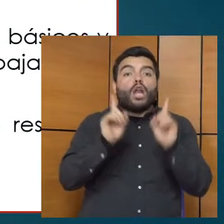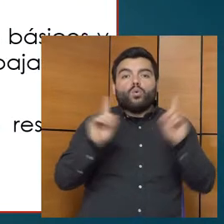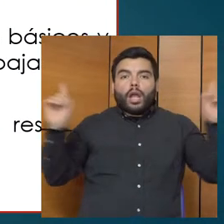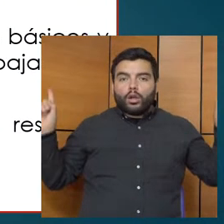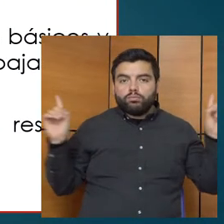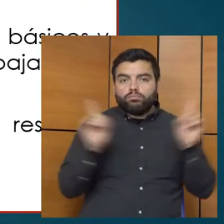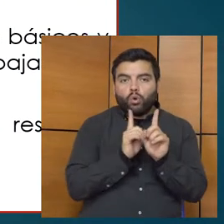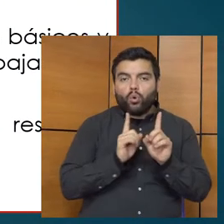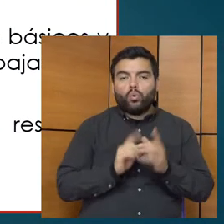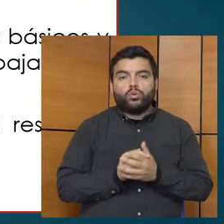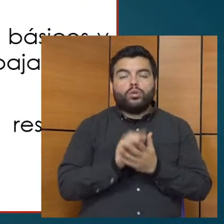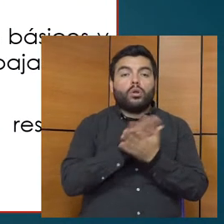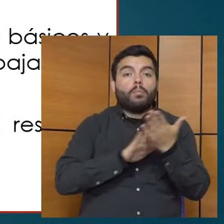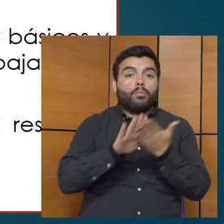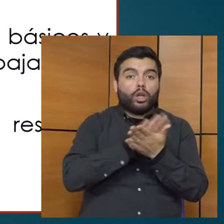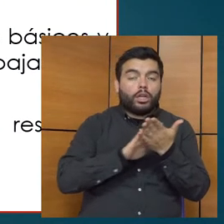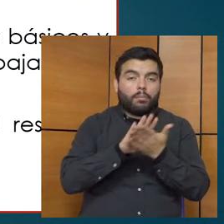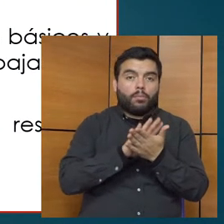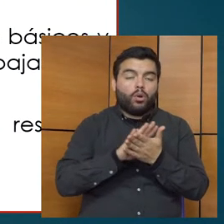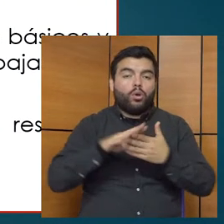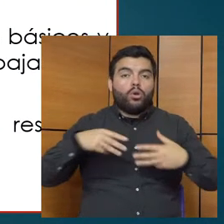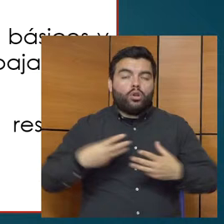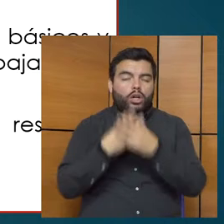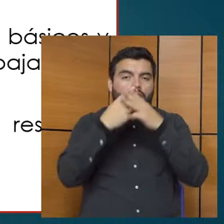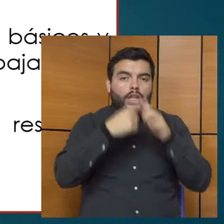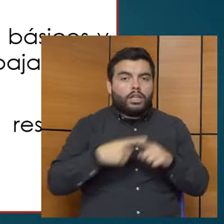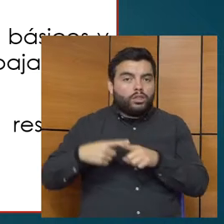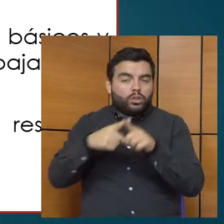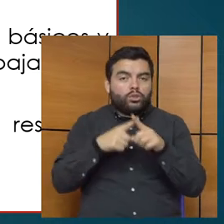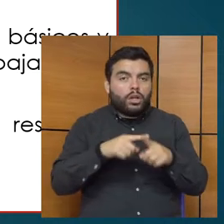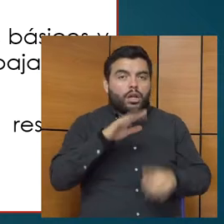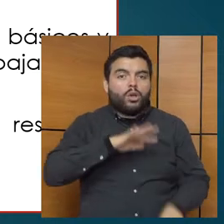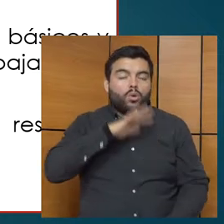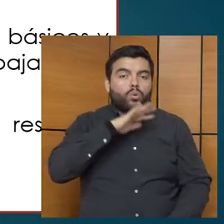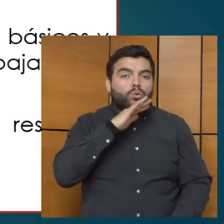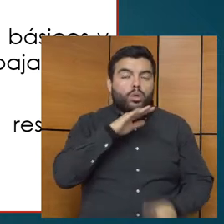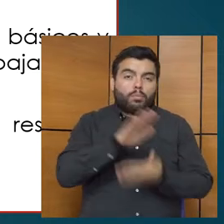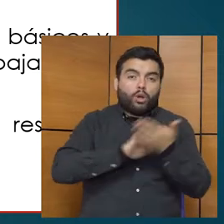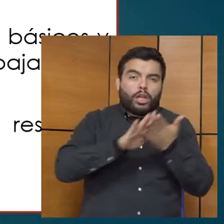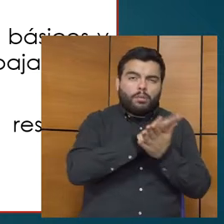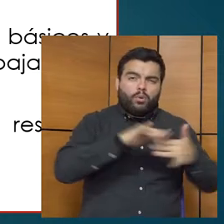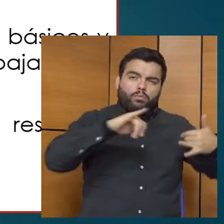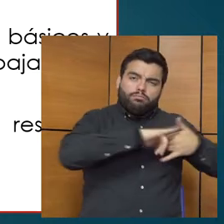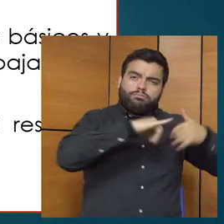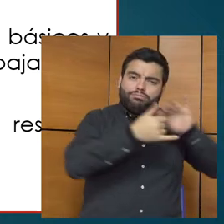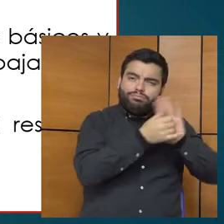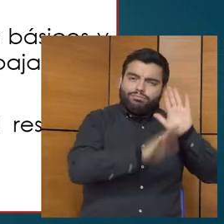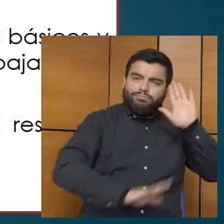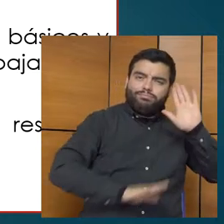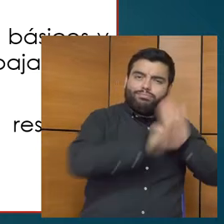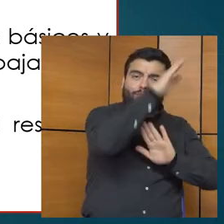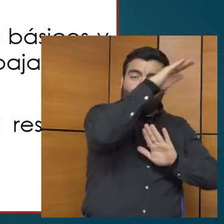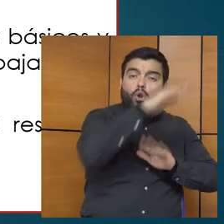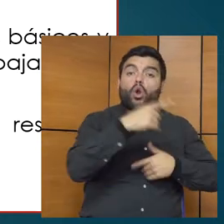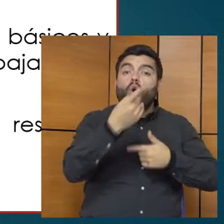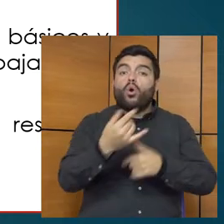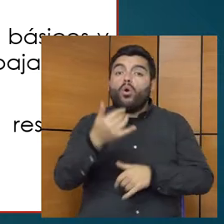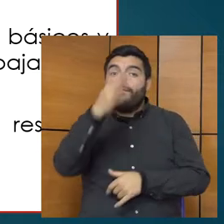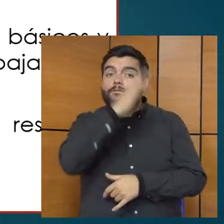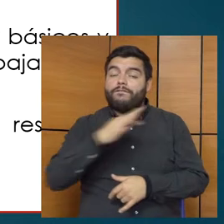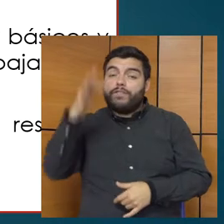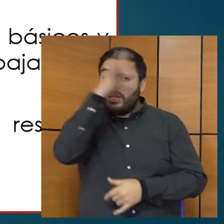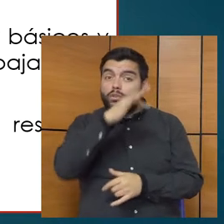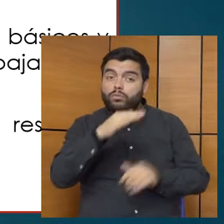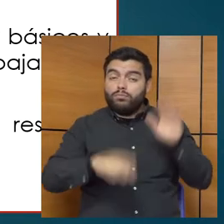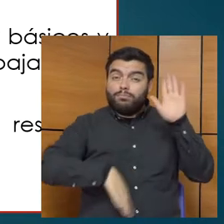lugar, mucha diferencia entre las distintas redes sociales en su uso. Algunas tienen un uso muy elevado, WhatsApp sobre todo, Facebook también, y otras